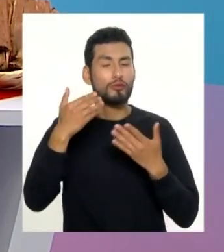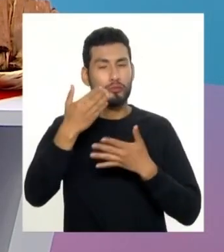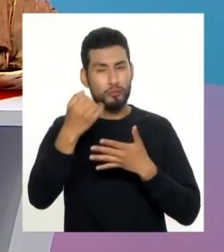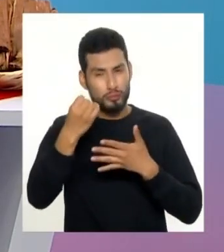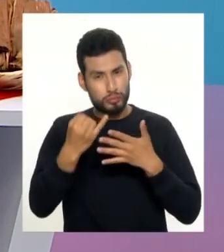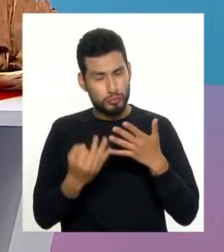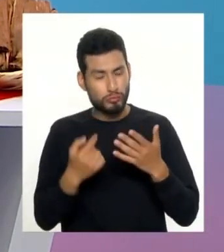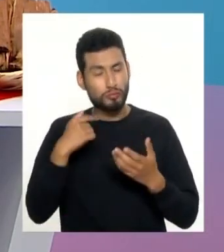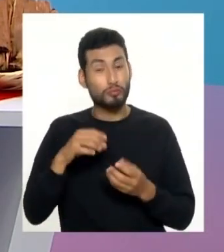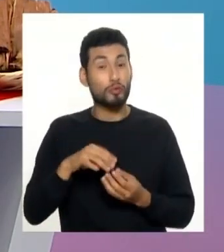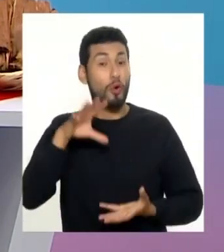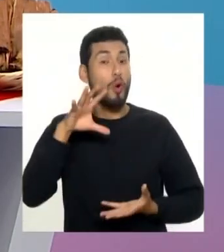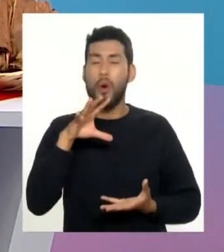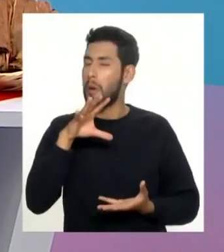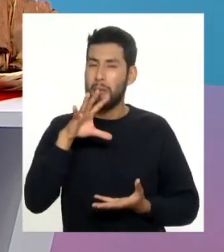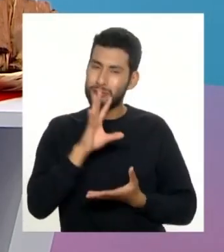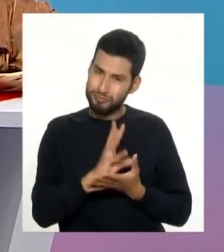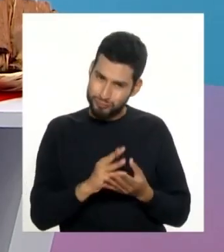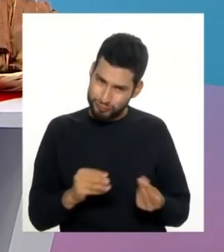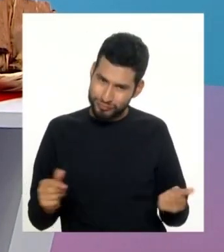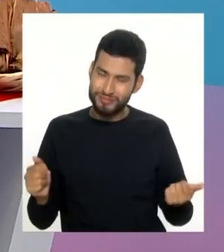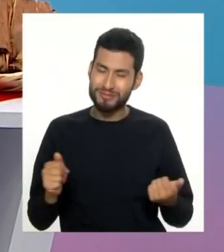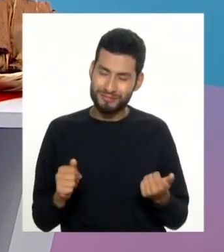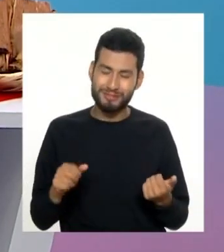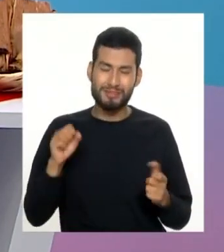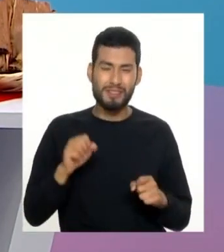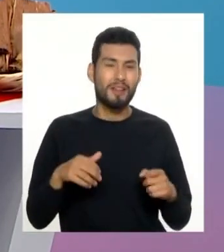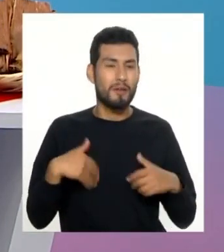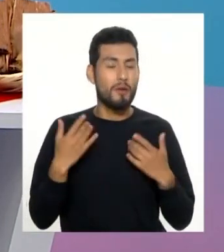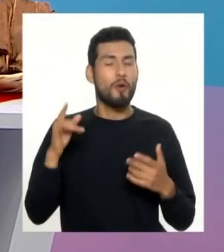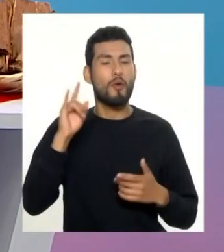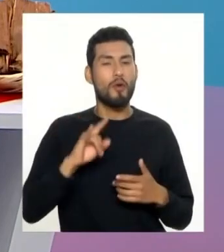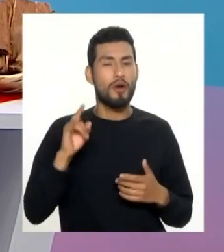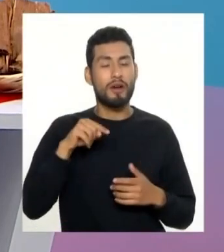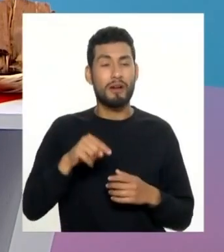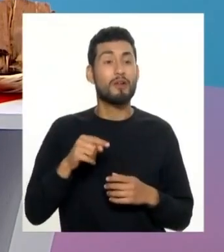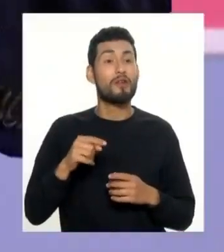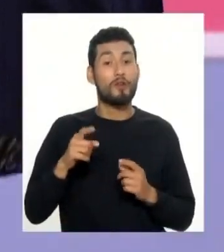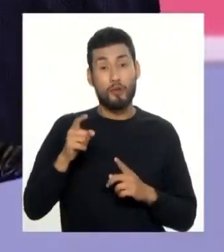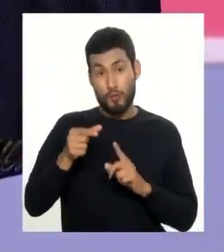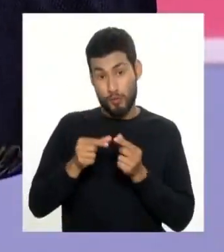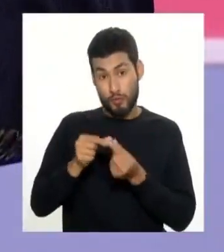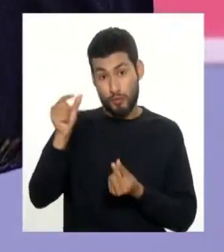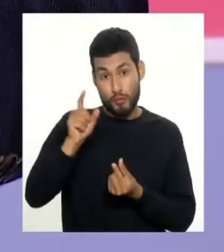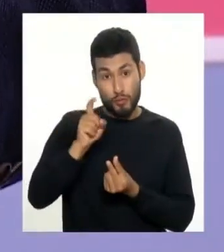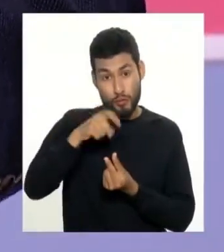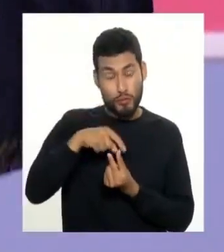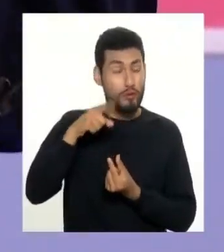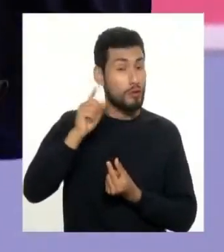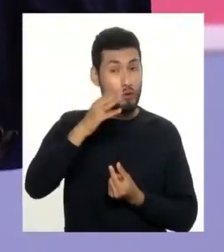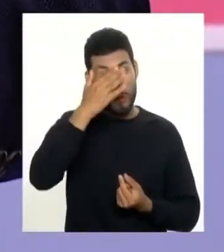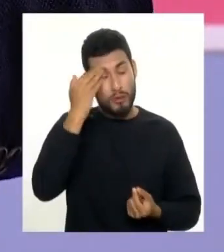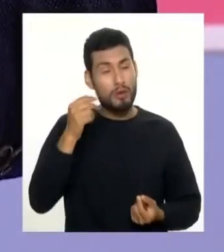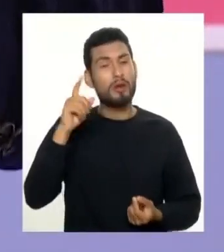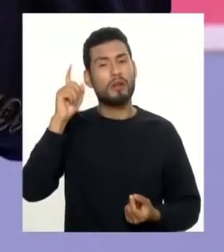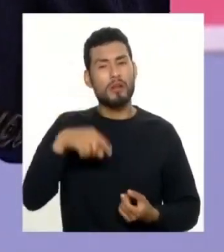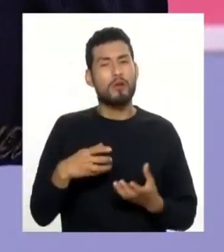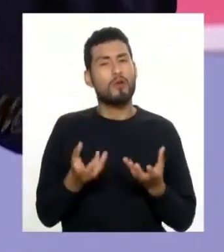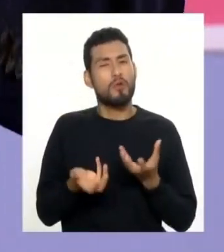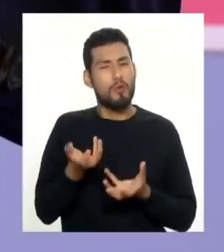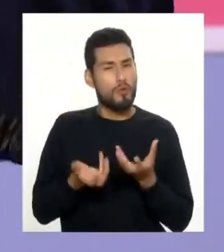propiedades antiinflamatorias y analgésicas. Para poder hacer uso de la uña de gato, no se olvide usted que tiene que hacer un